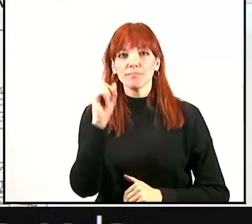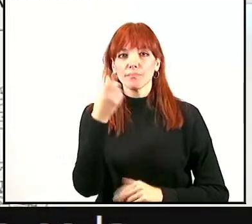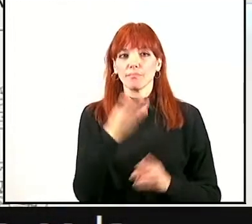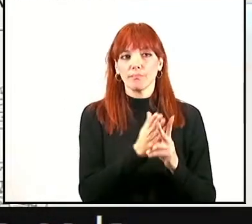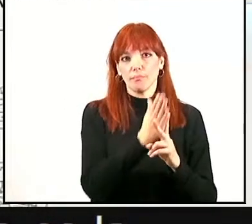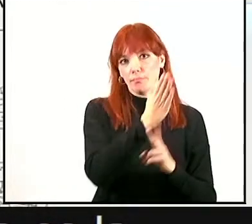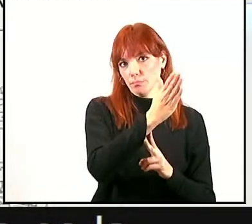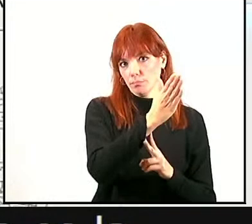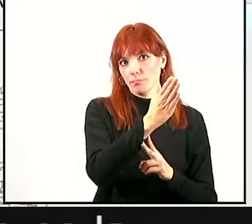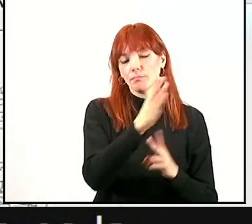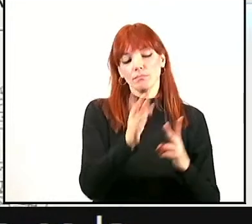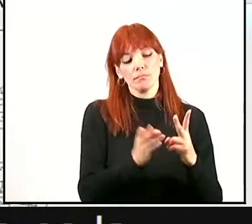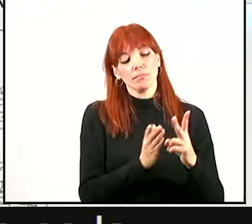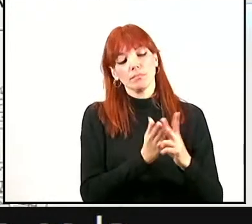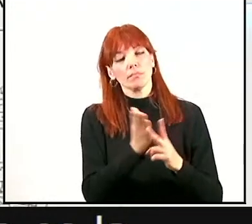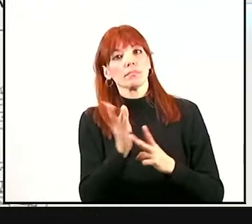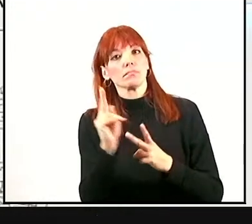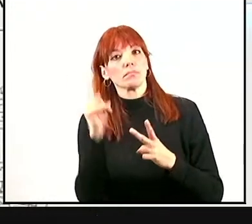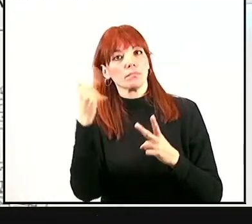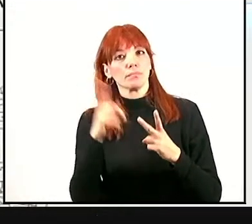millones. En segundo lugar,